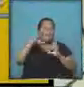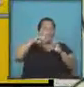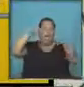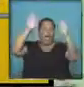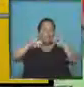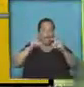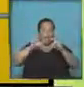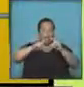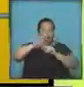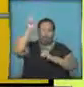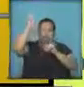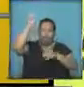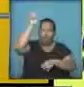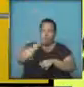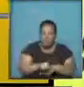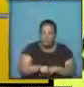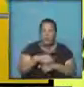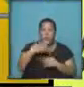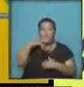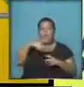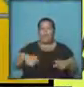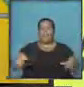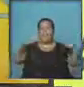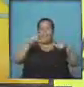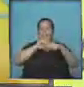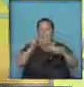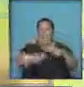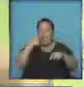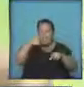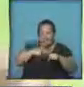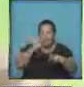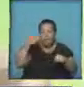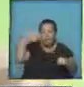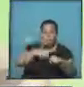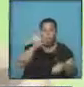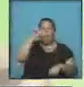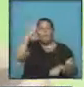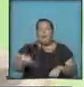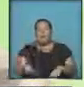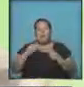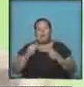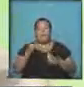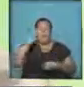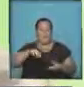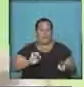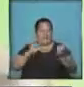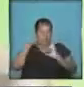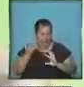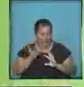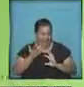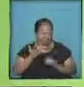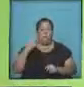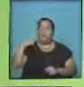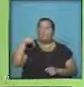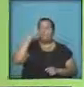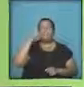solo pudiendo caer sobre un tanque de combustible o sobre alguna persona, sobre todo produciendo las quemaduras. Uno no sabe